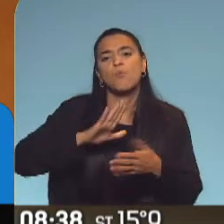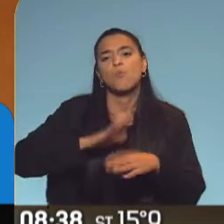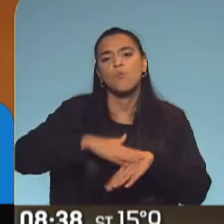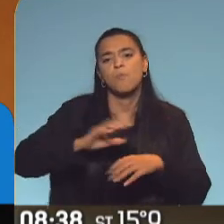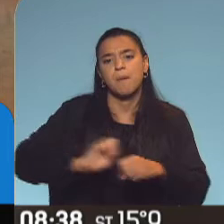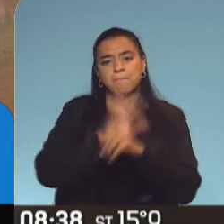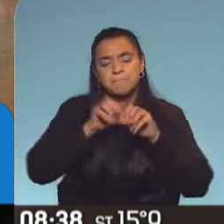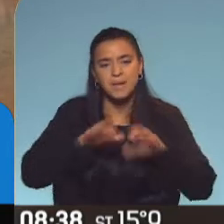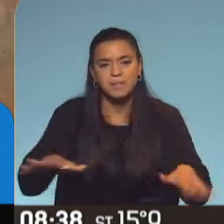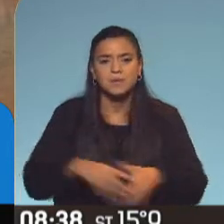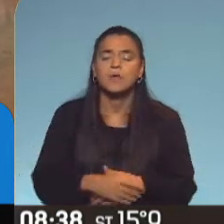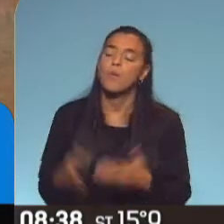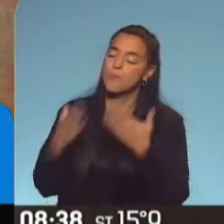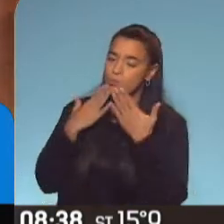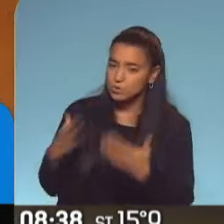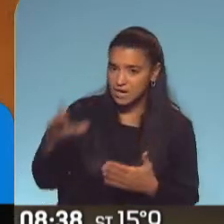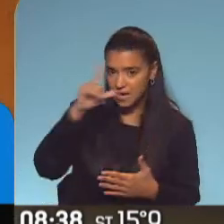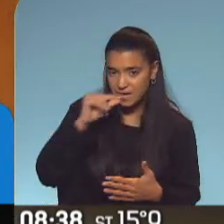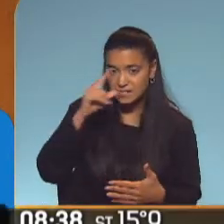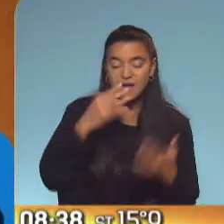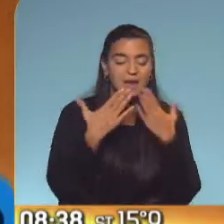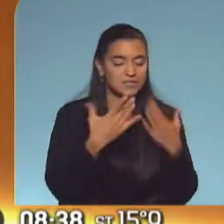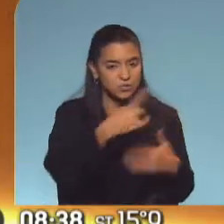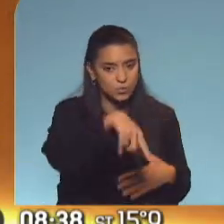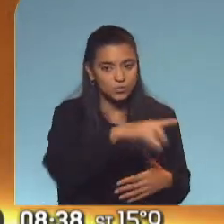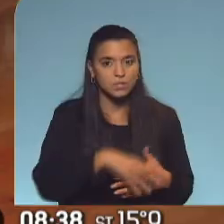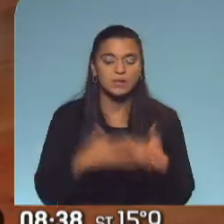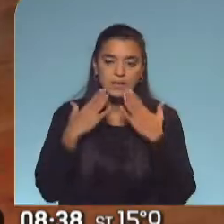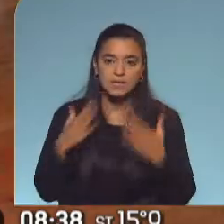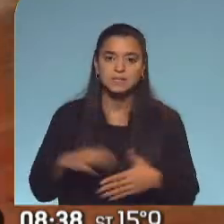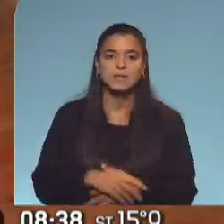COVID-19. Ministro Trota, gracias por haber venido a la televisión pública. Gracias. Gracias por su deferencia. Pero